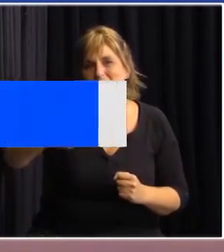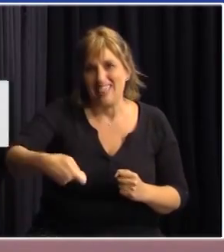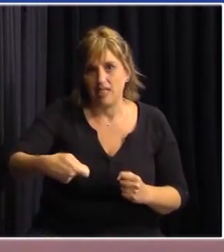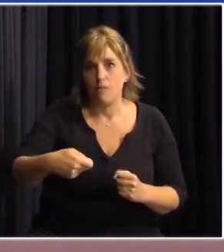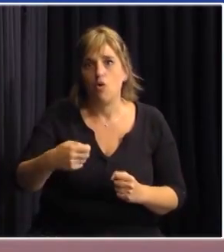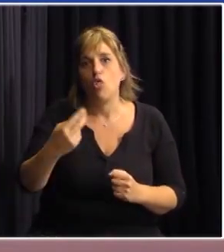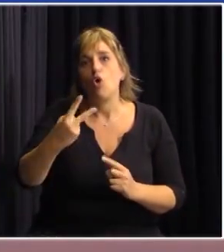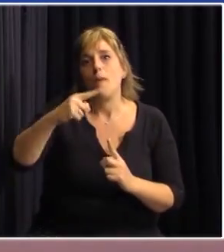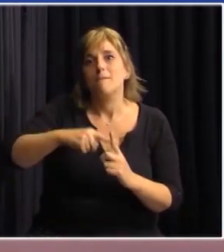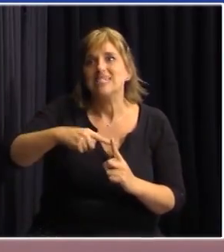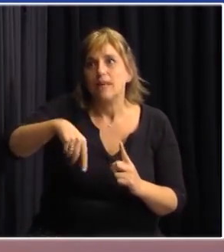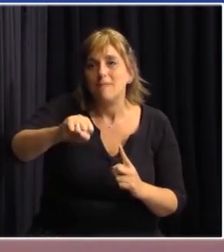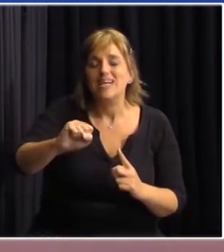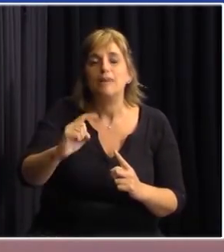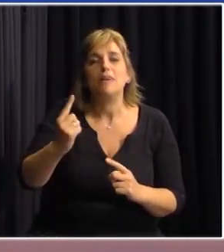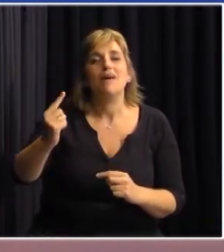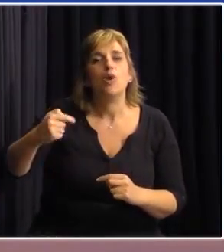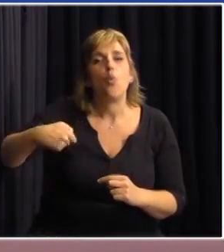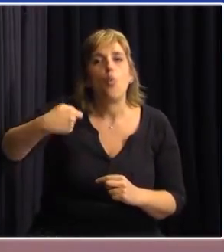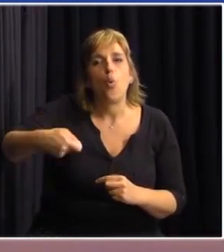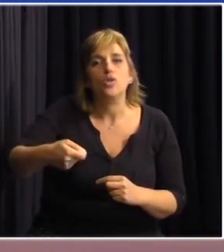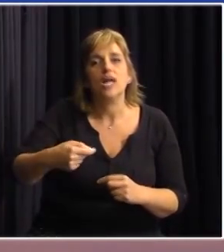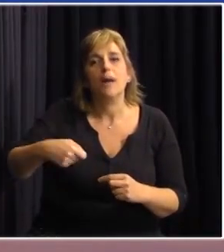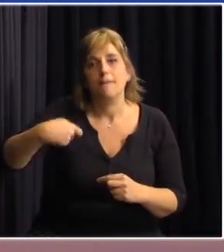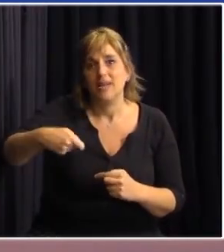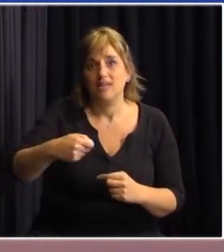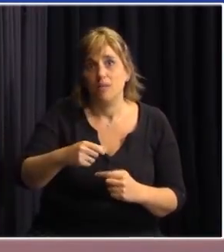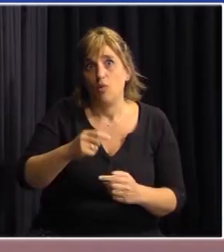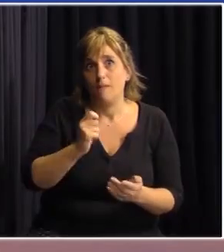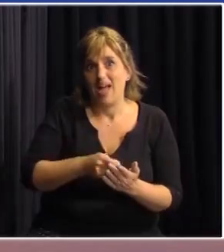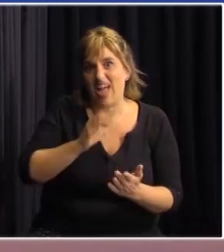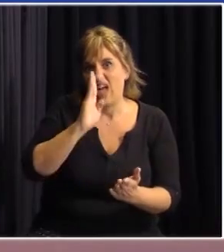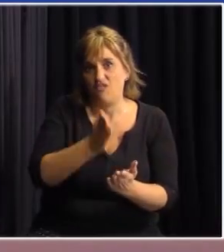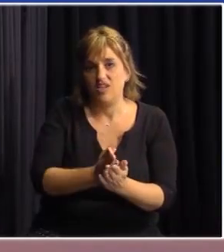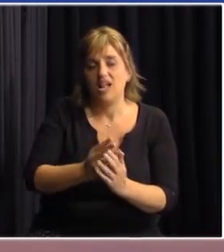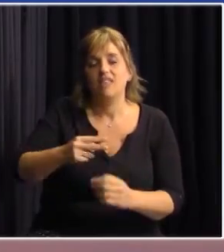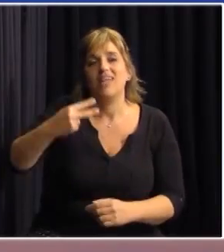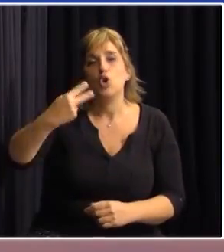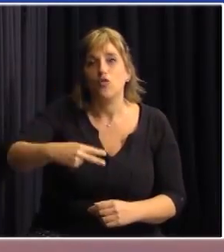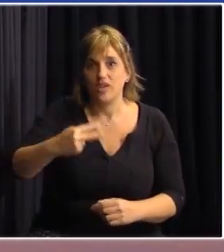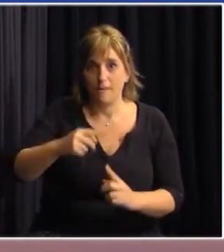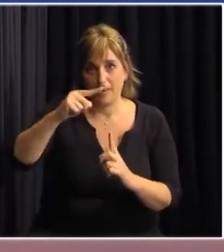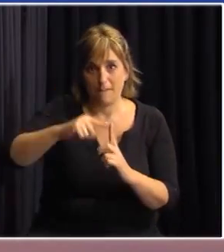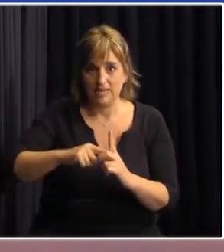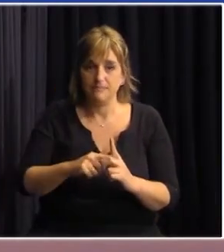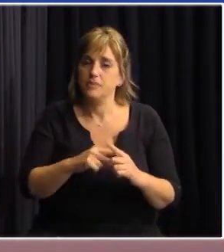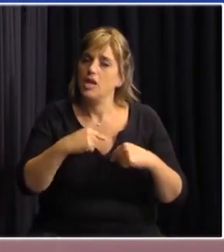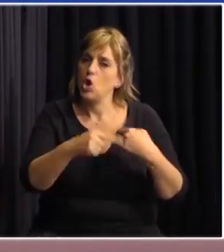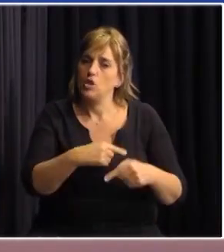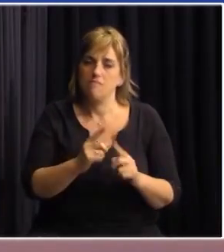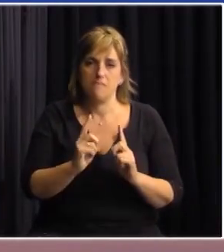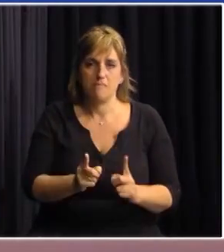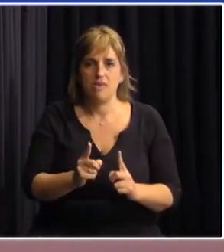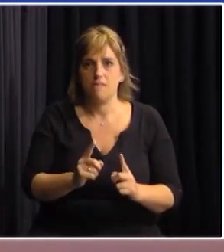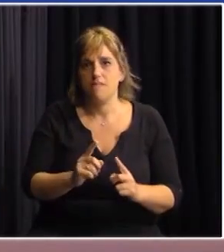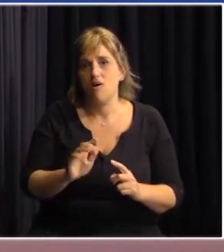en la primer cuota de estos préstamos se empezará a pagar a fines de noviembre y mantiene las características de